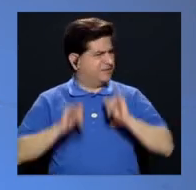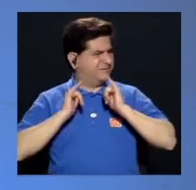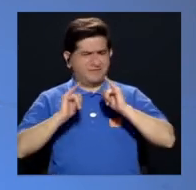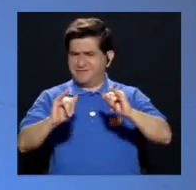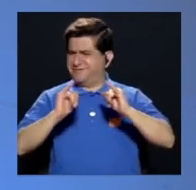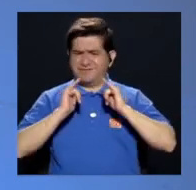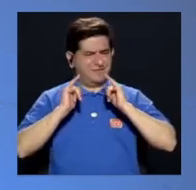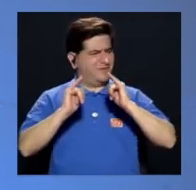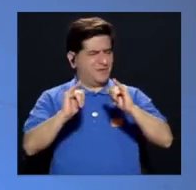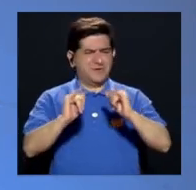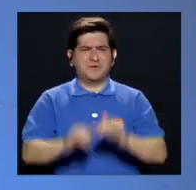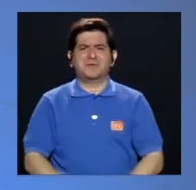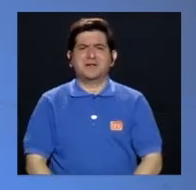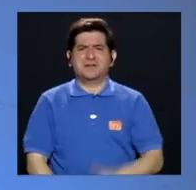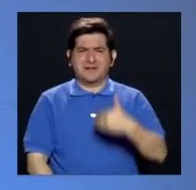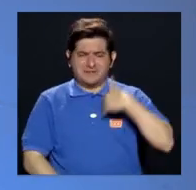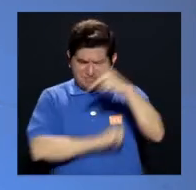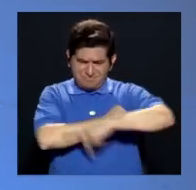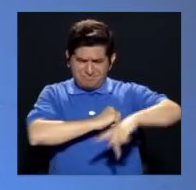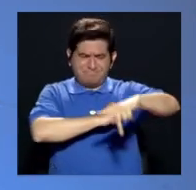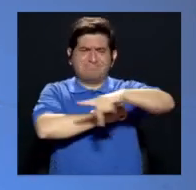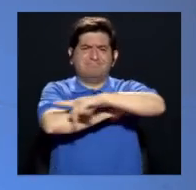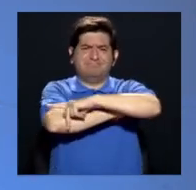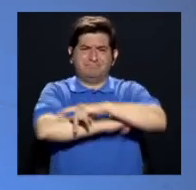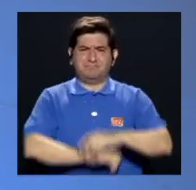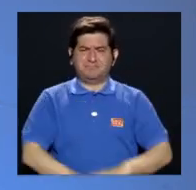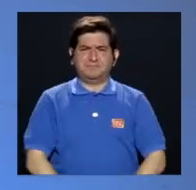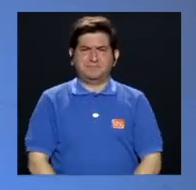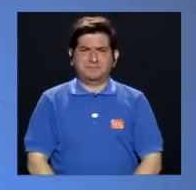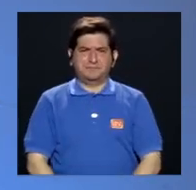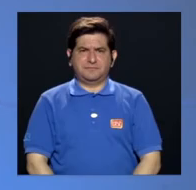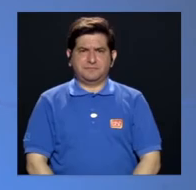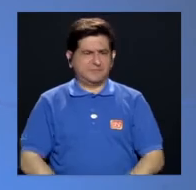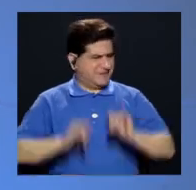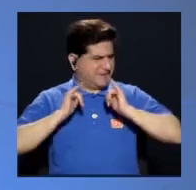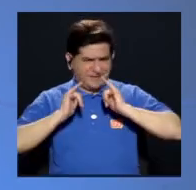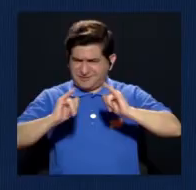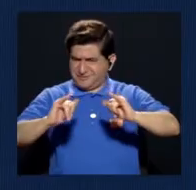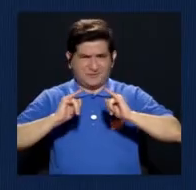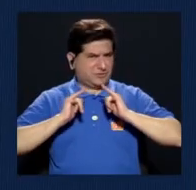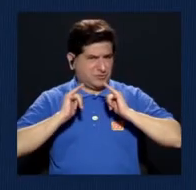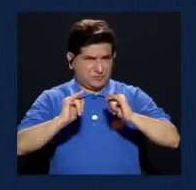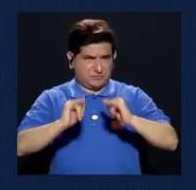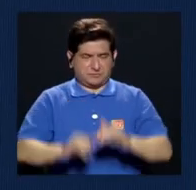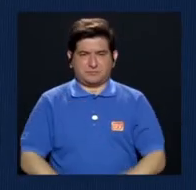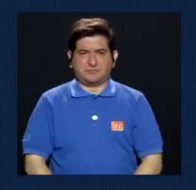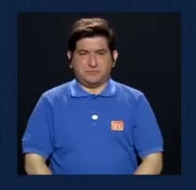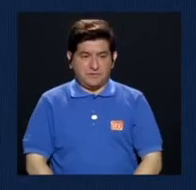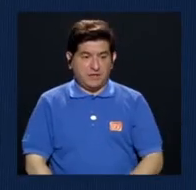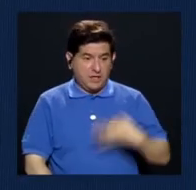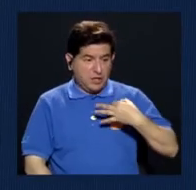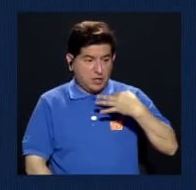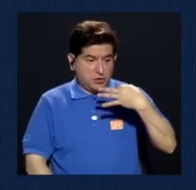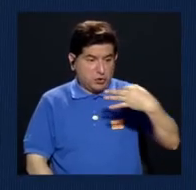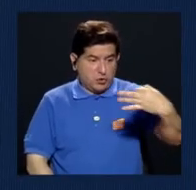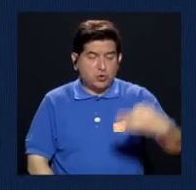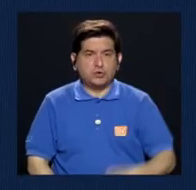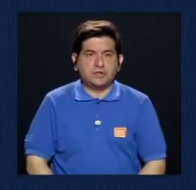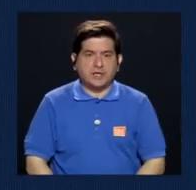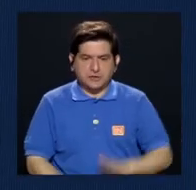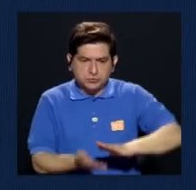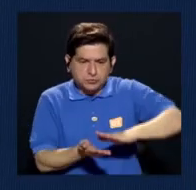que existe en nuestro país, una desigualdad cada día más